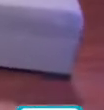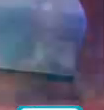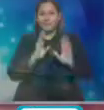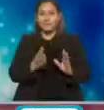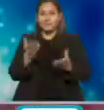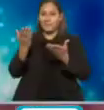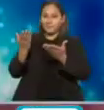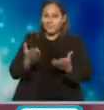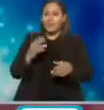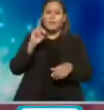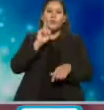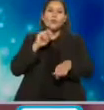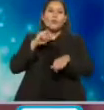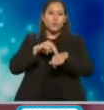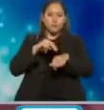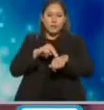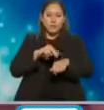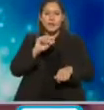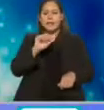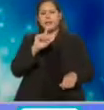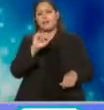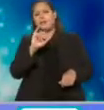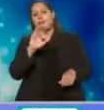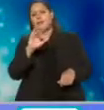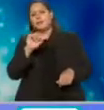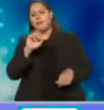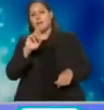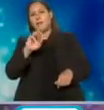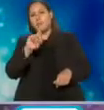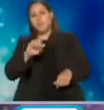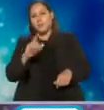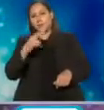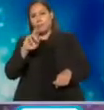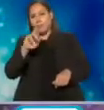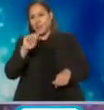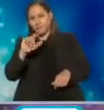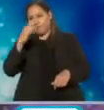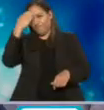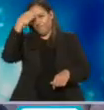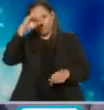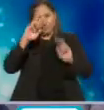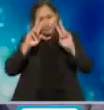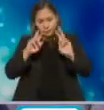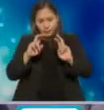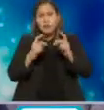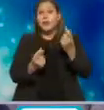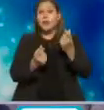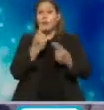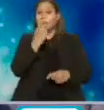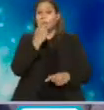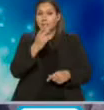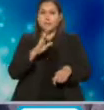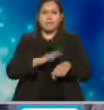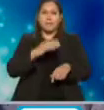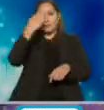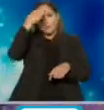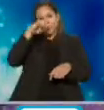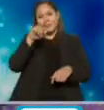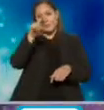ya nos acompaña nuestra nutrióloga Alicia Ramírez Huerta, nuestra experta en el tema. Porque yo digo, dicen por ahí, pero aquí la que sabe eres tú.